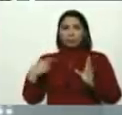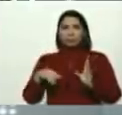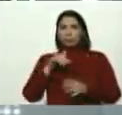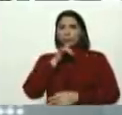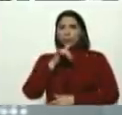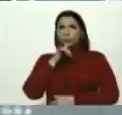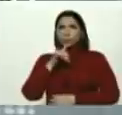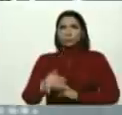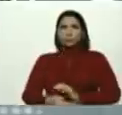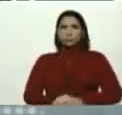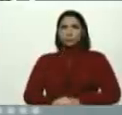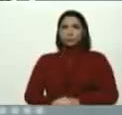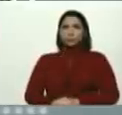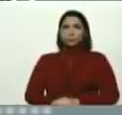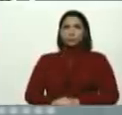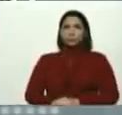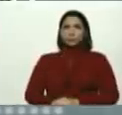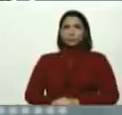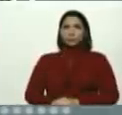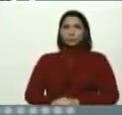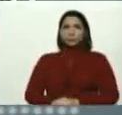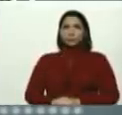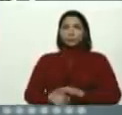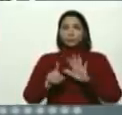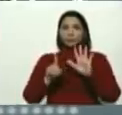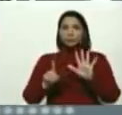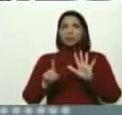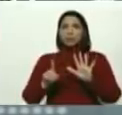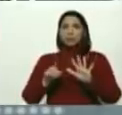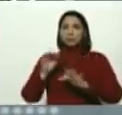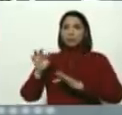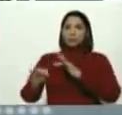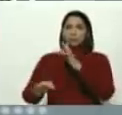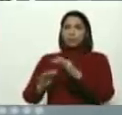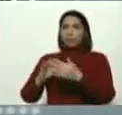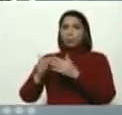reporte. 6 casos de transmisión comunitaria.